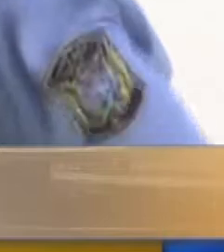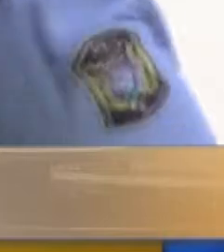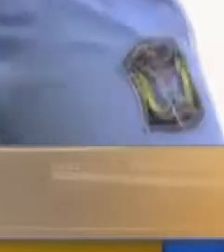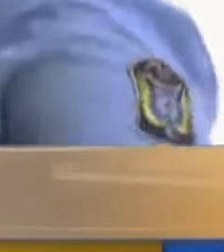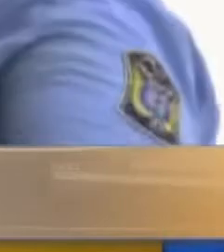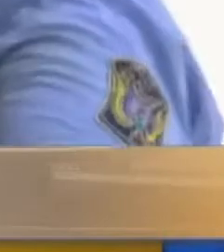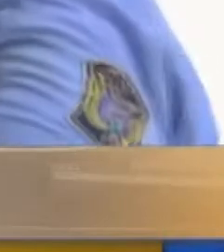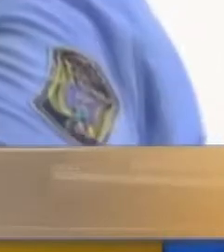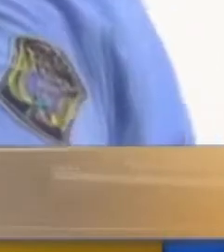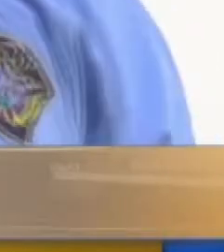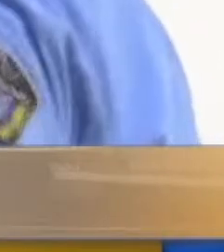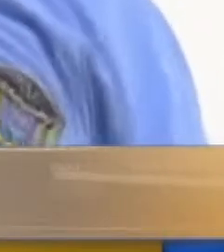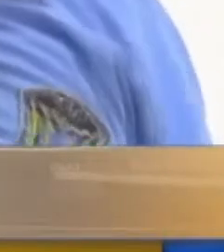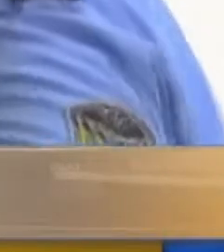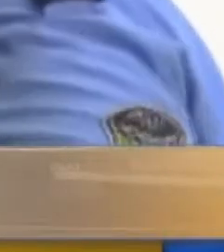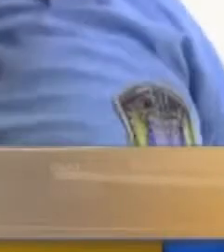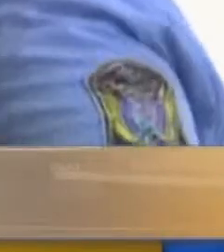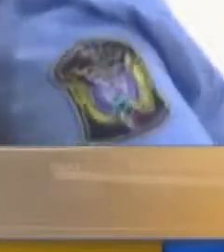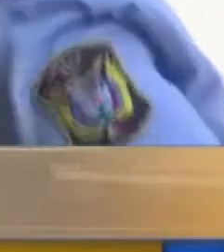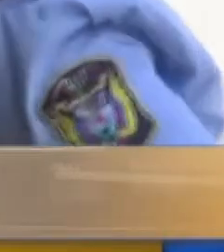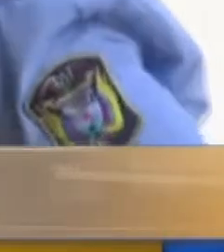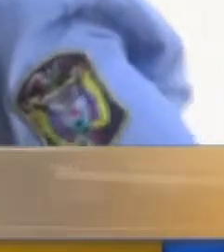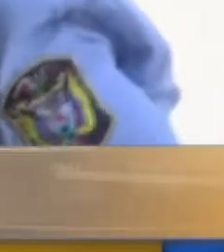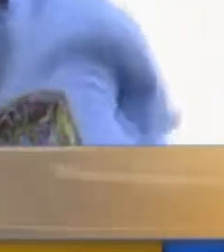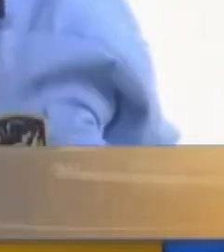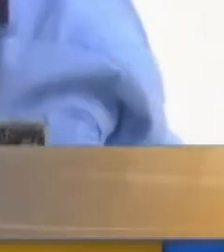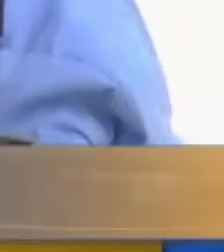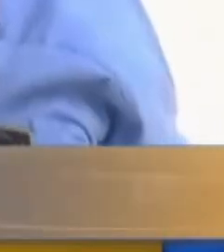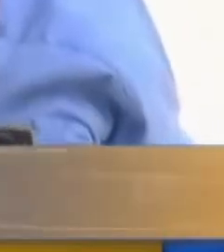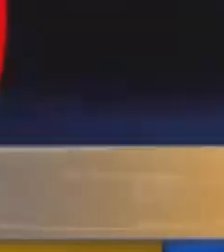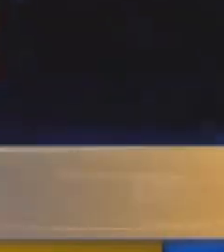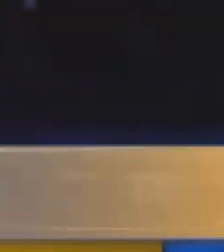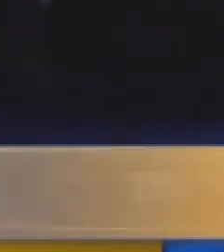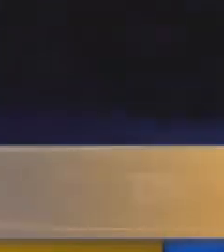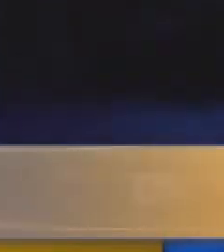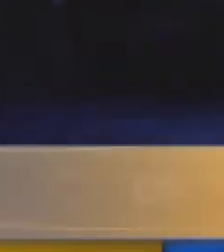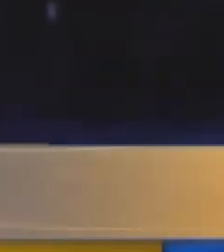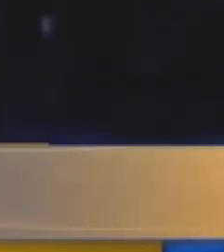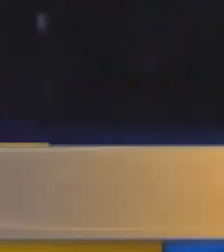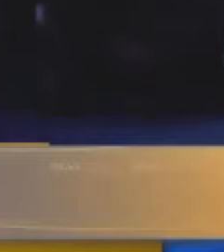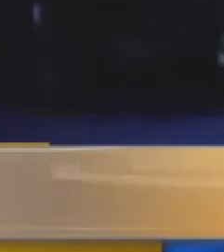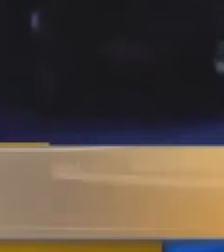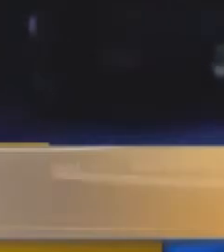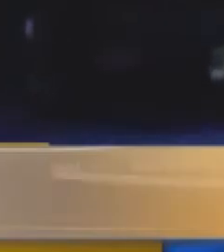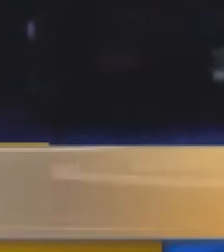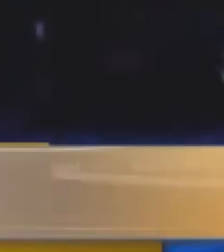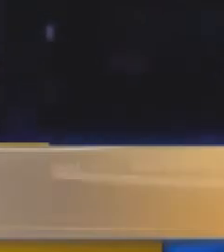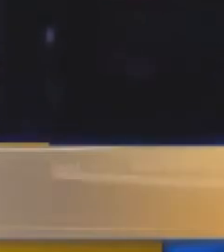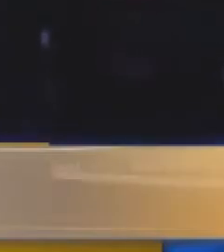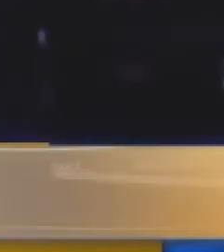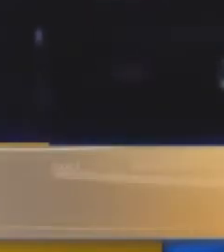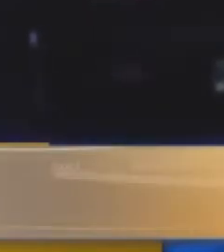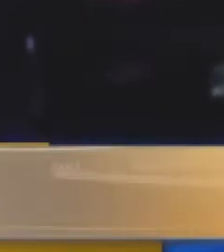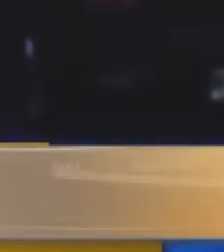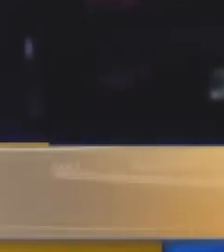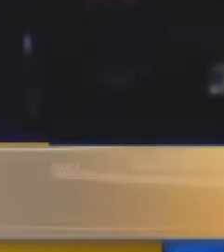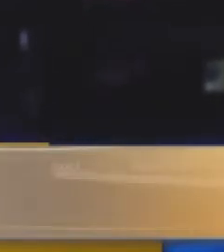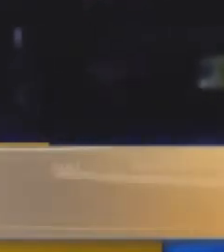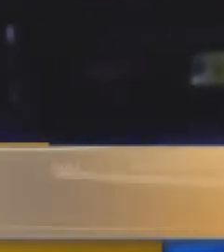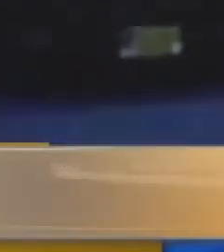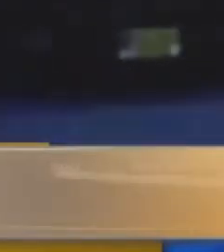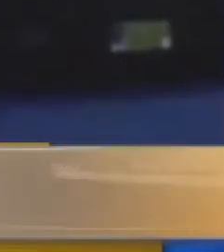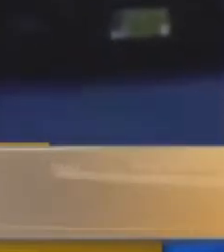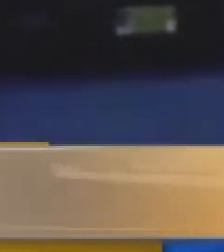medio de su enfocamiento se lanzó contra la compañera que hizo el procedimiento y la amenazó. Autoridades de tránsito denuncian que una de sus funcionarias fue agredida